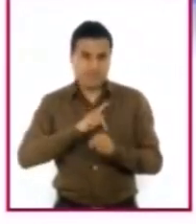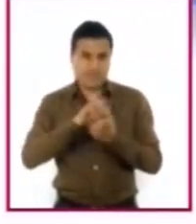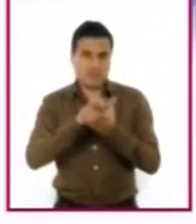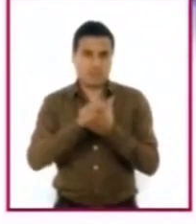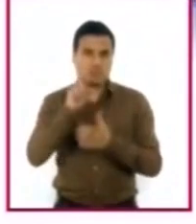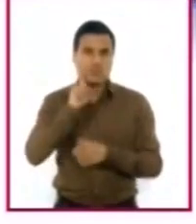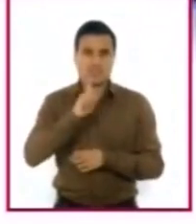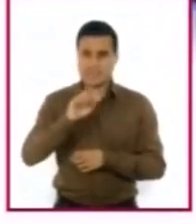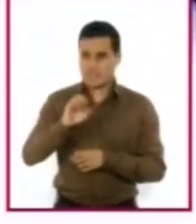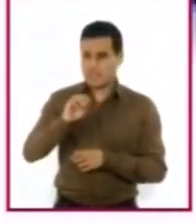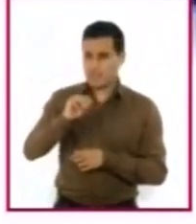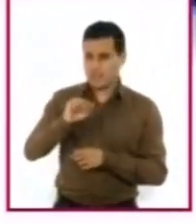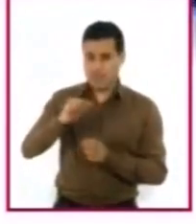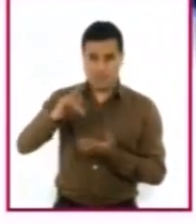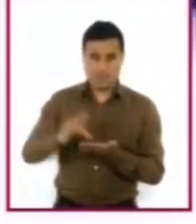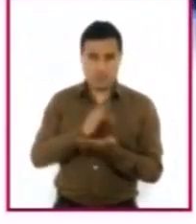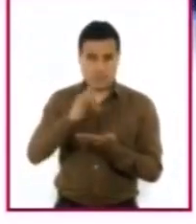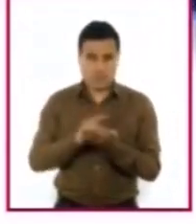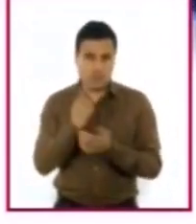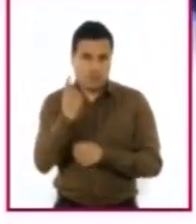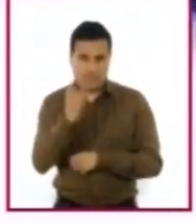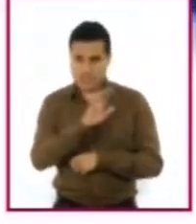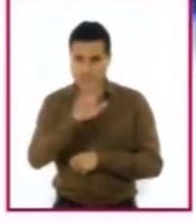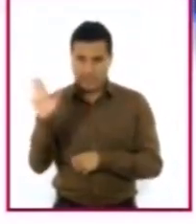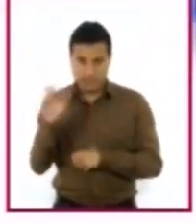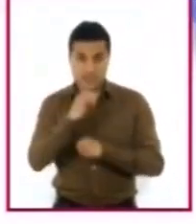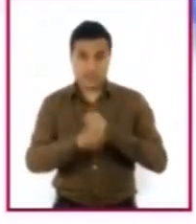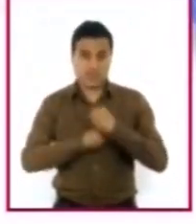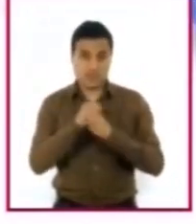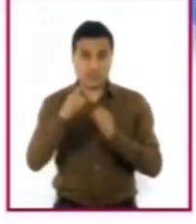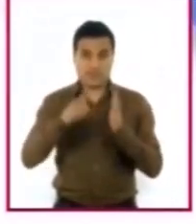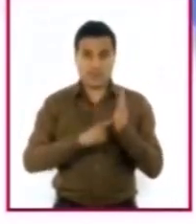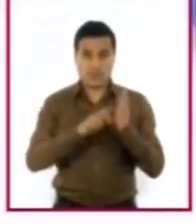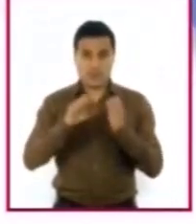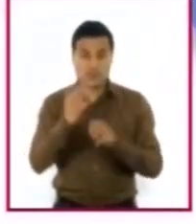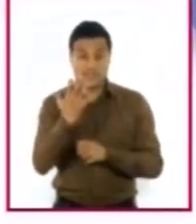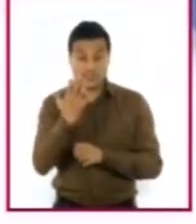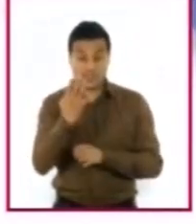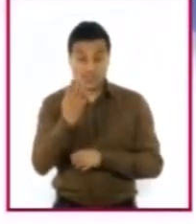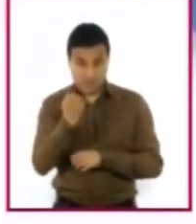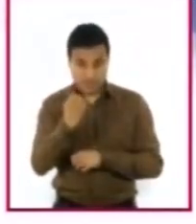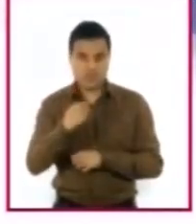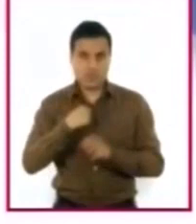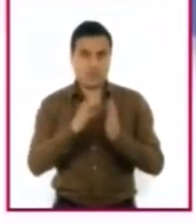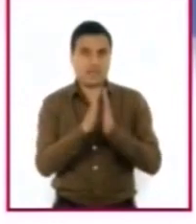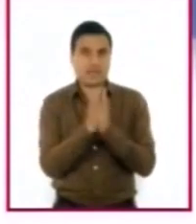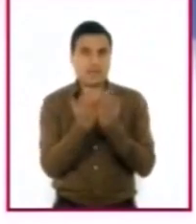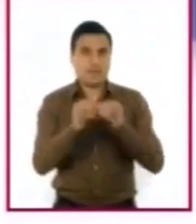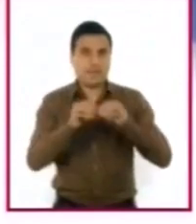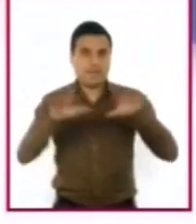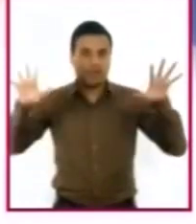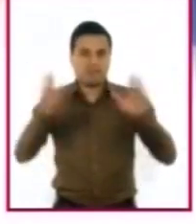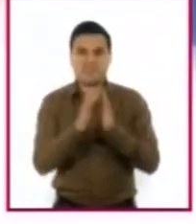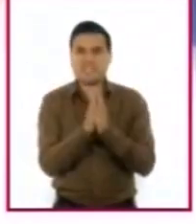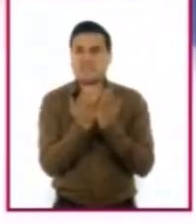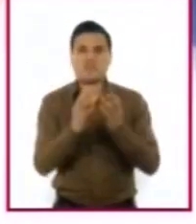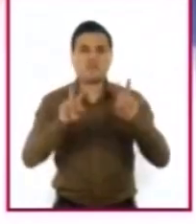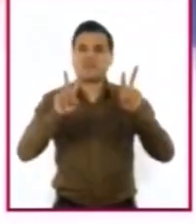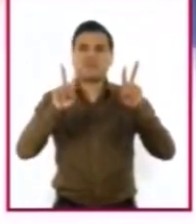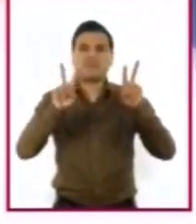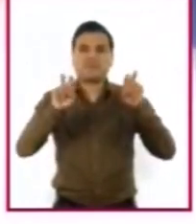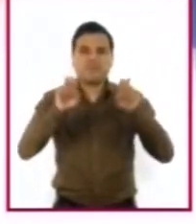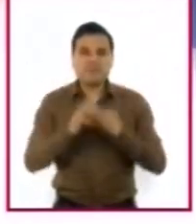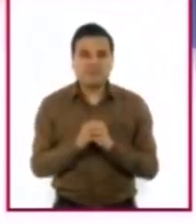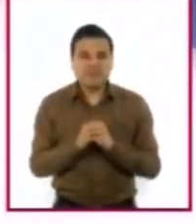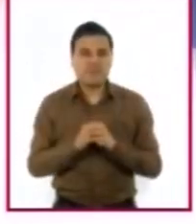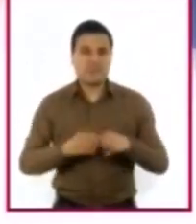Emma, que nunca me abandonó, en 1859 publiqué mi obra, El origen de las especies, por medio